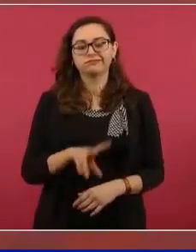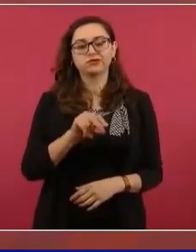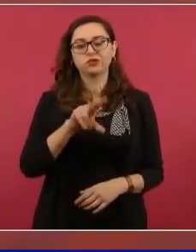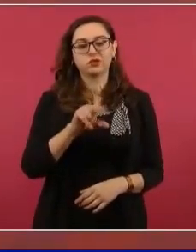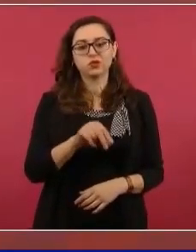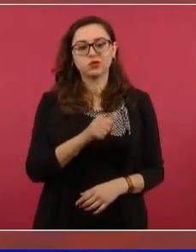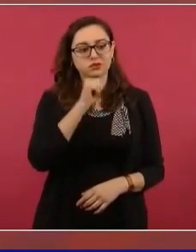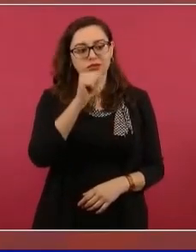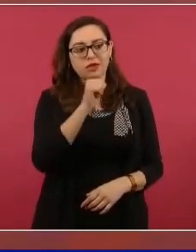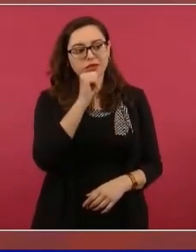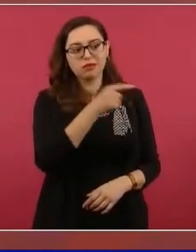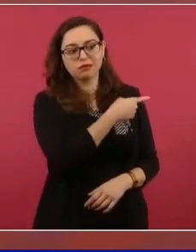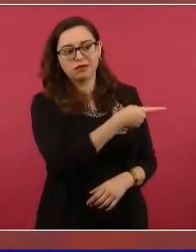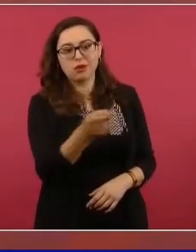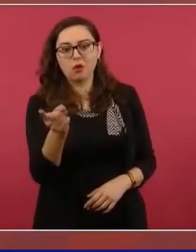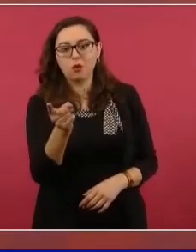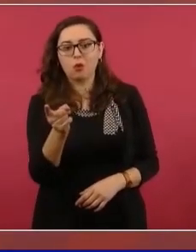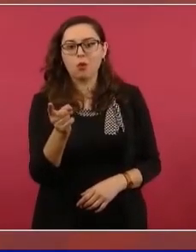Entonces,